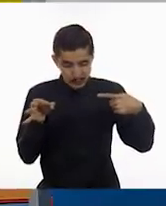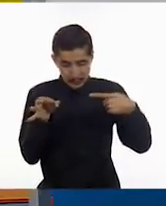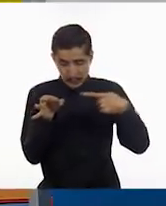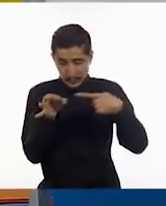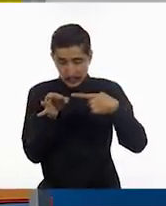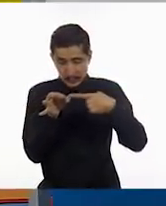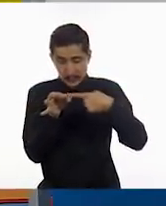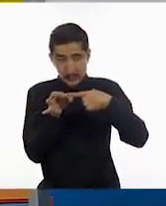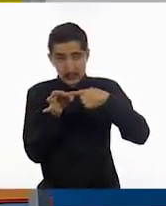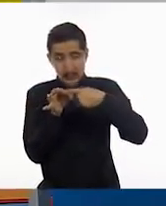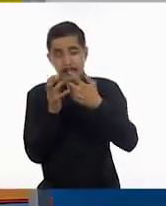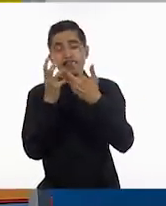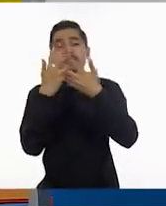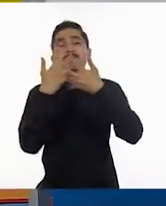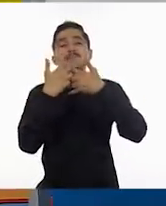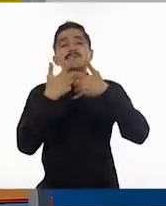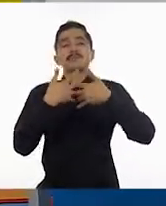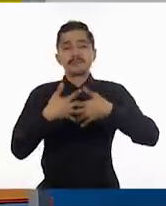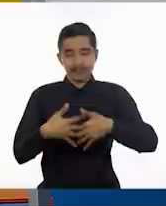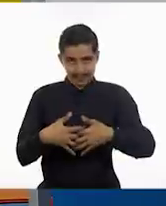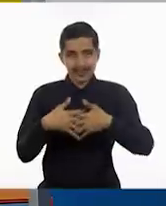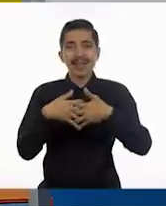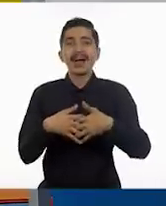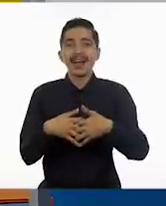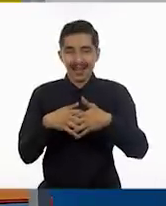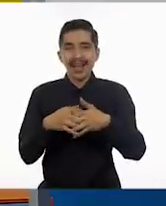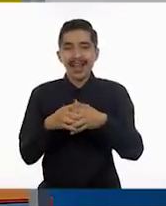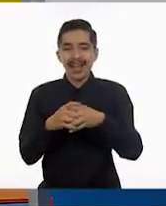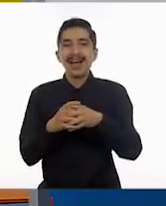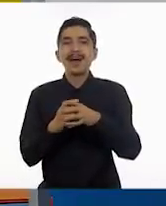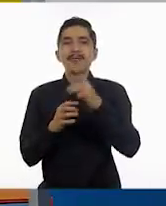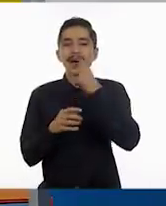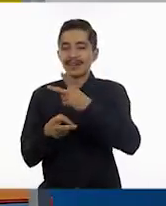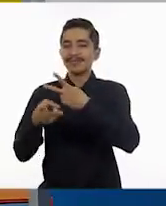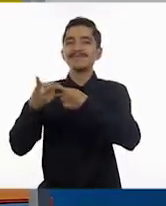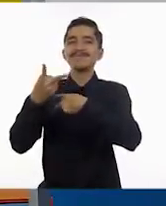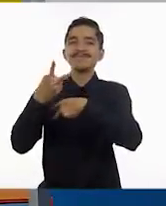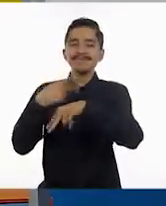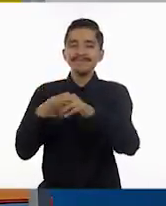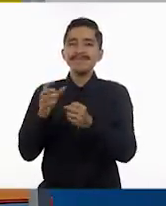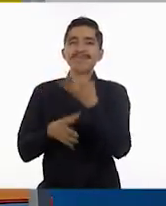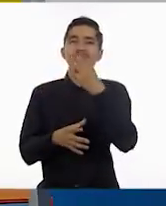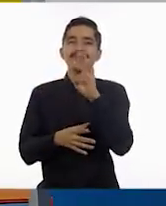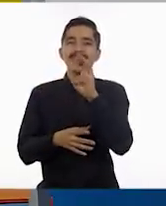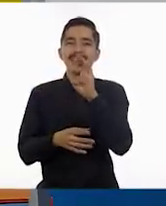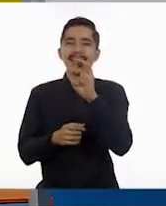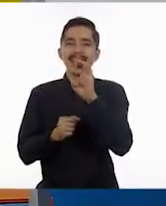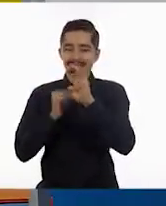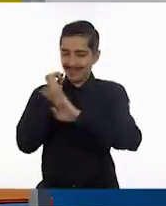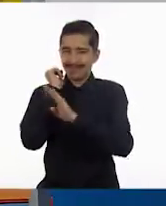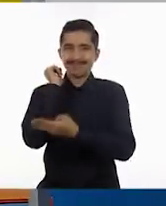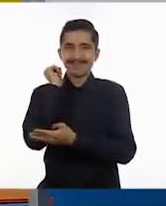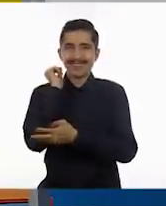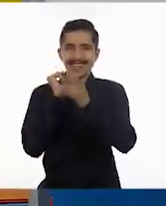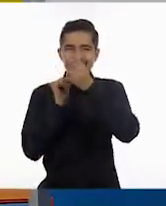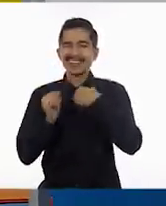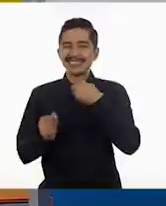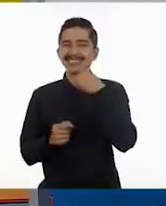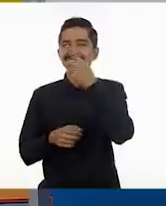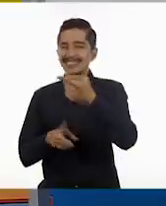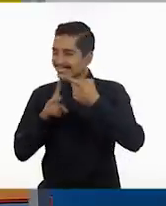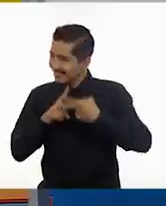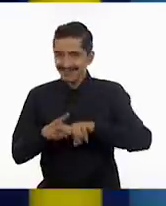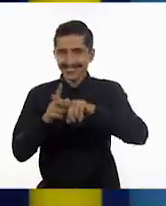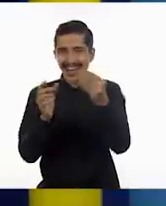fusionan el material genético de sus núcleos para el desarrollo de un nuevo ser humano, como te dije desde el principio de esta